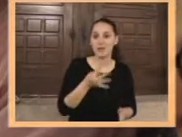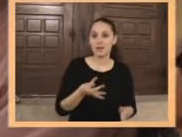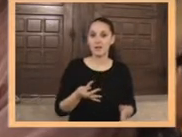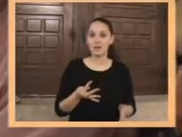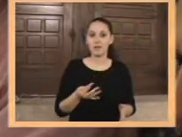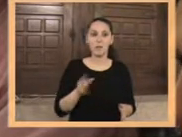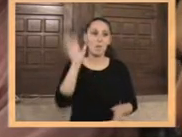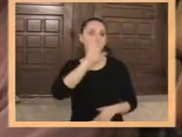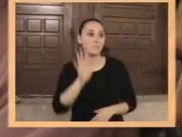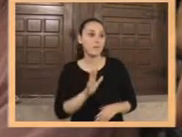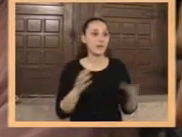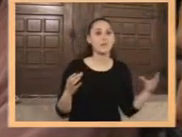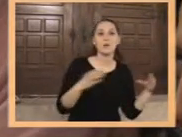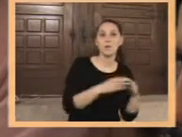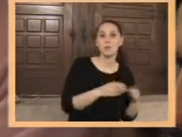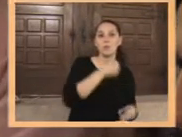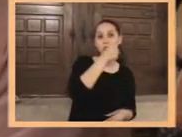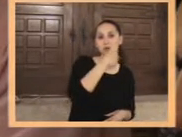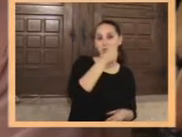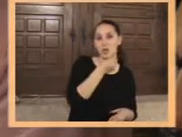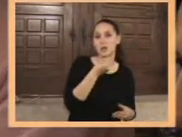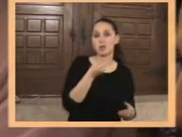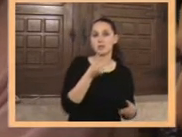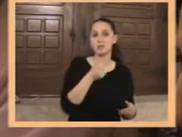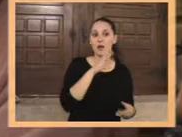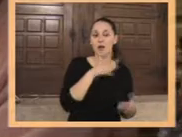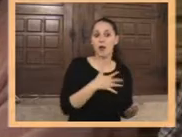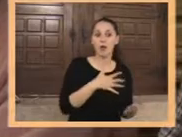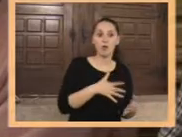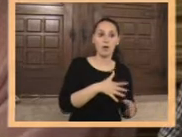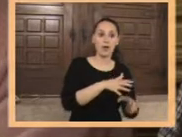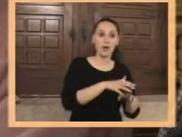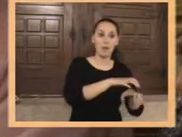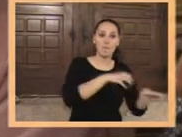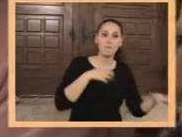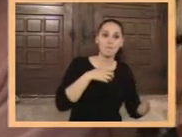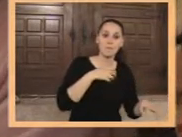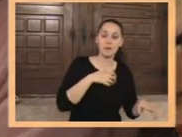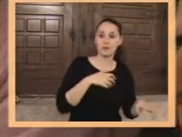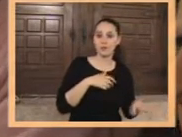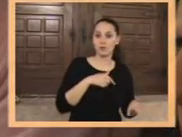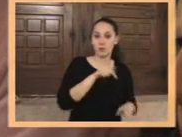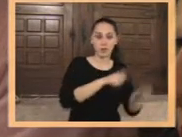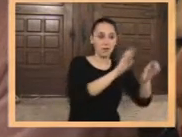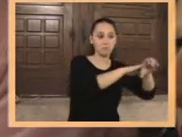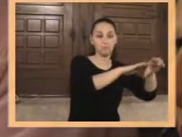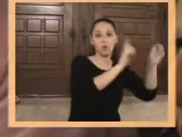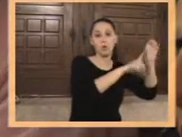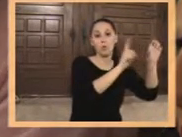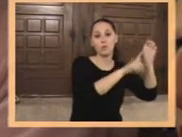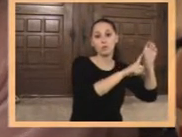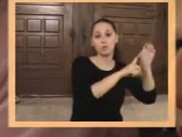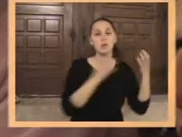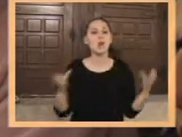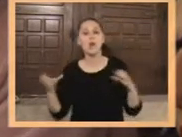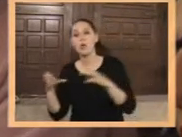el Partido Socialista que manda o que tiene mayoría simple en la Asamblea de Extremadura y el Partido Popular que